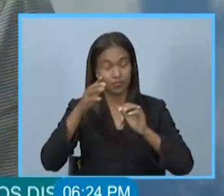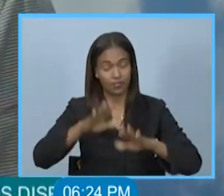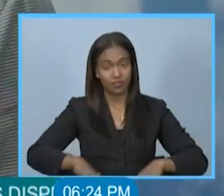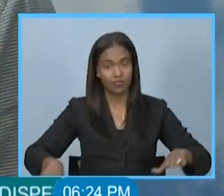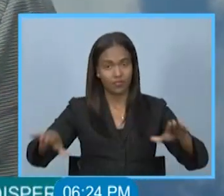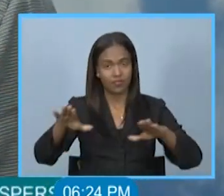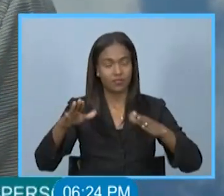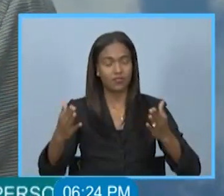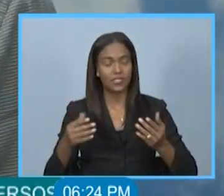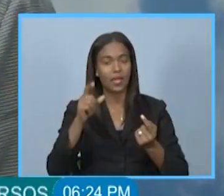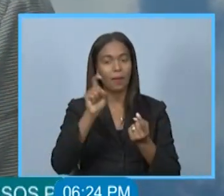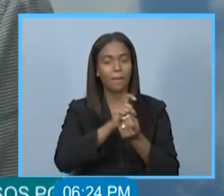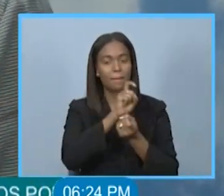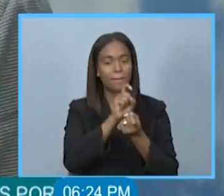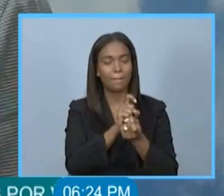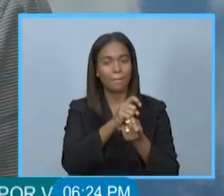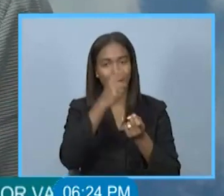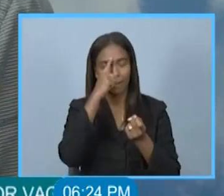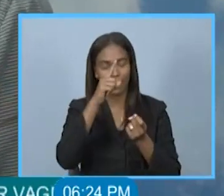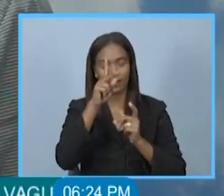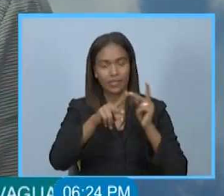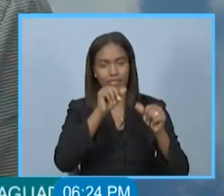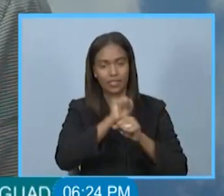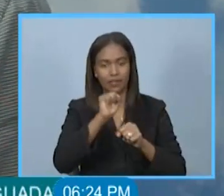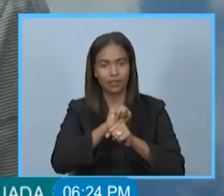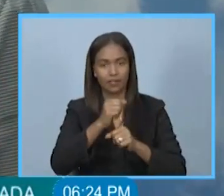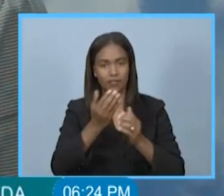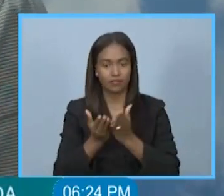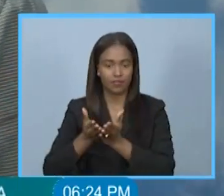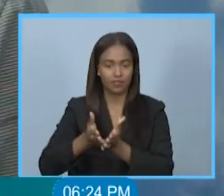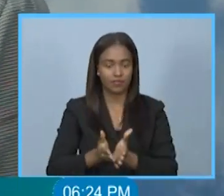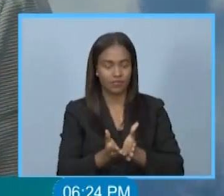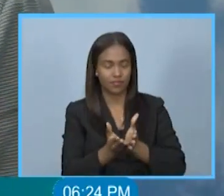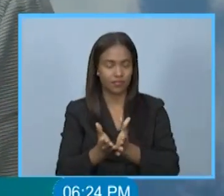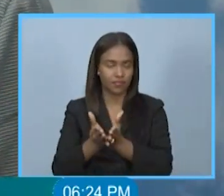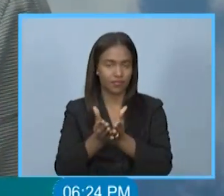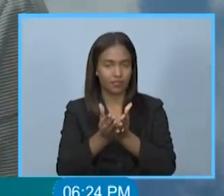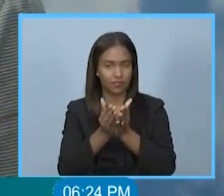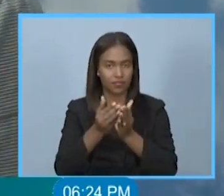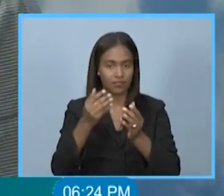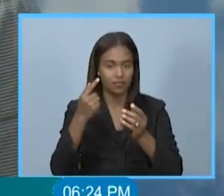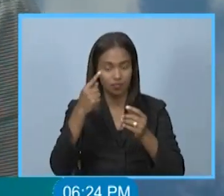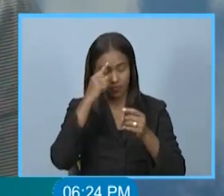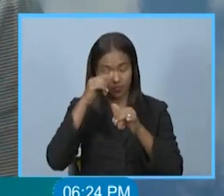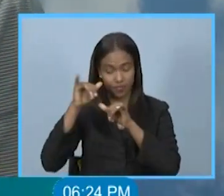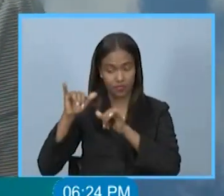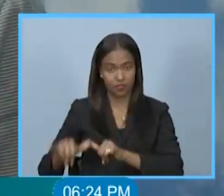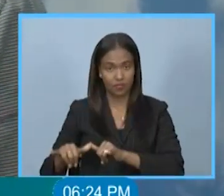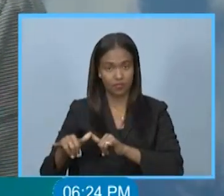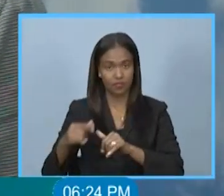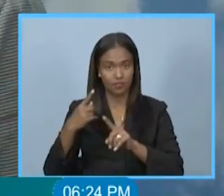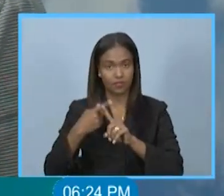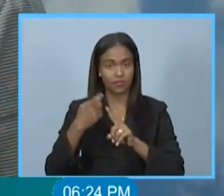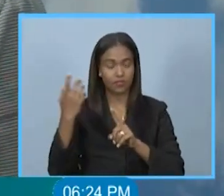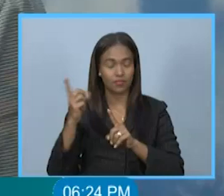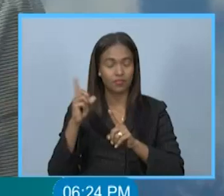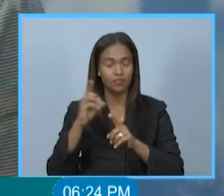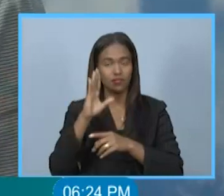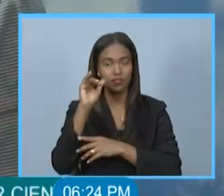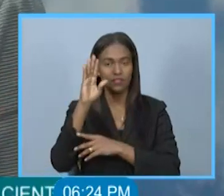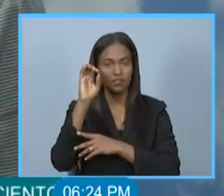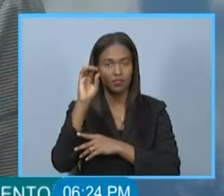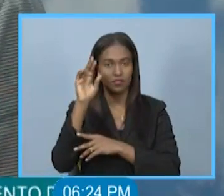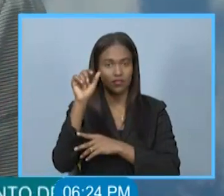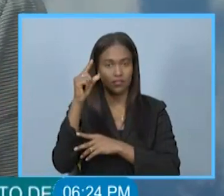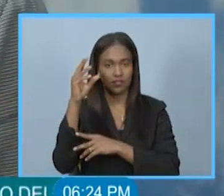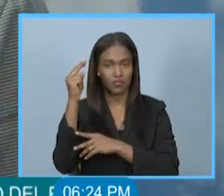atlántica específicamente para los operadores de la Freddy dice pequeñas embarcaciones permanecer envuelto desde cabo